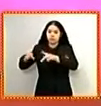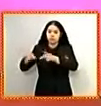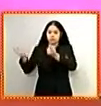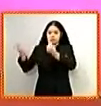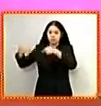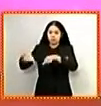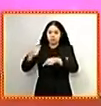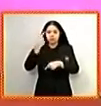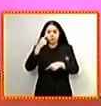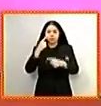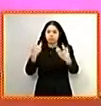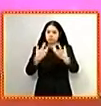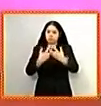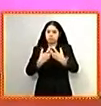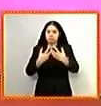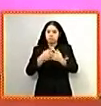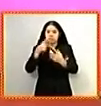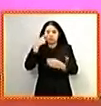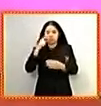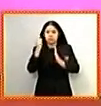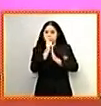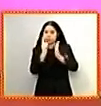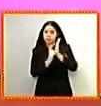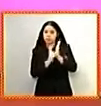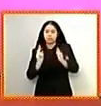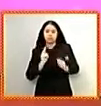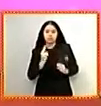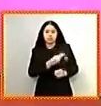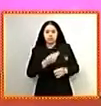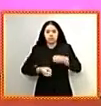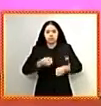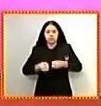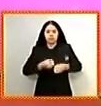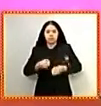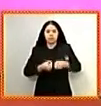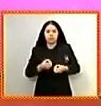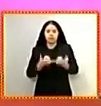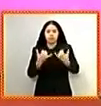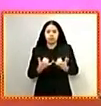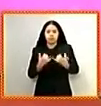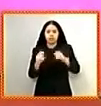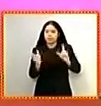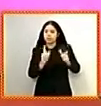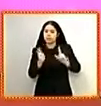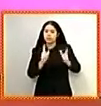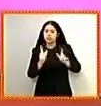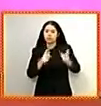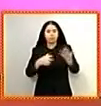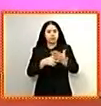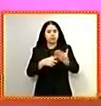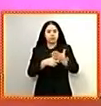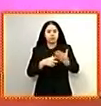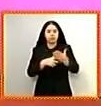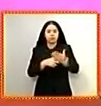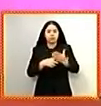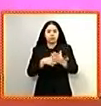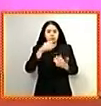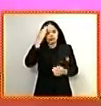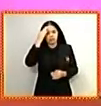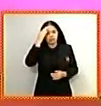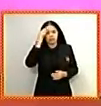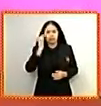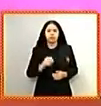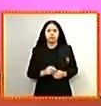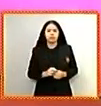externas que nos acompañan para certificar la transparencia de nuestros sorteos. Ahora sí, preparados cada quien con su boletito en mano porque vamos a recibir